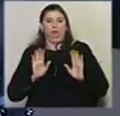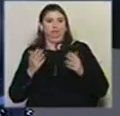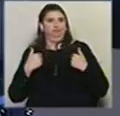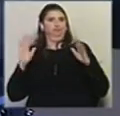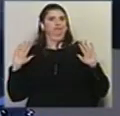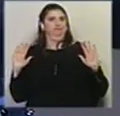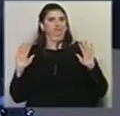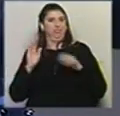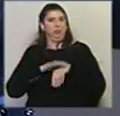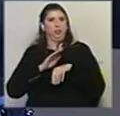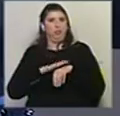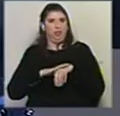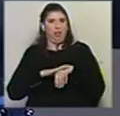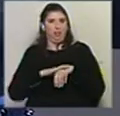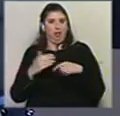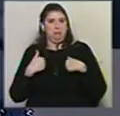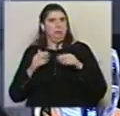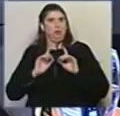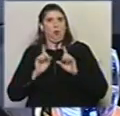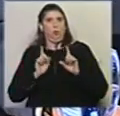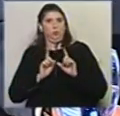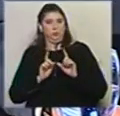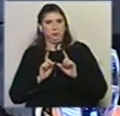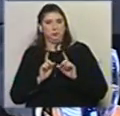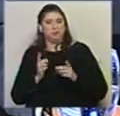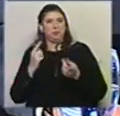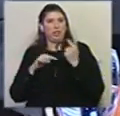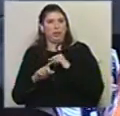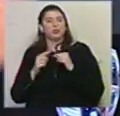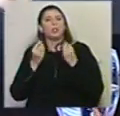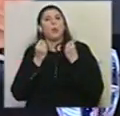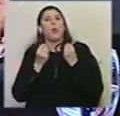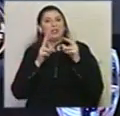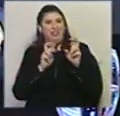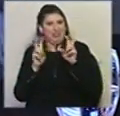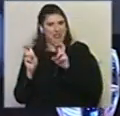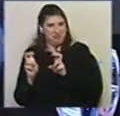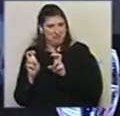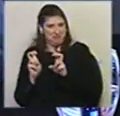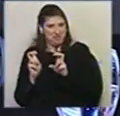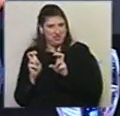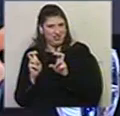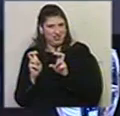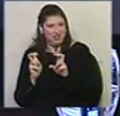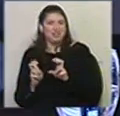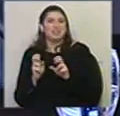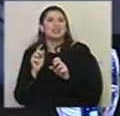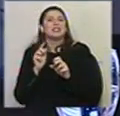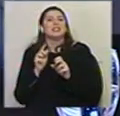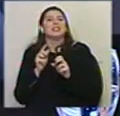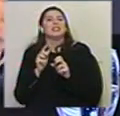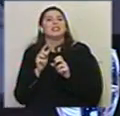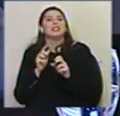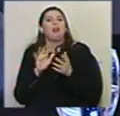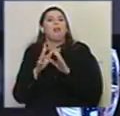algo cuando me toca a mí, que me toque todo. Por eso digo. Entonces, acá el tema es, estamos, por ejemplo, la academia,